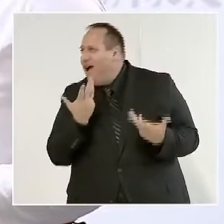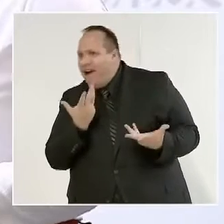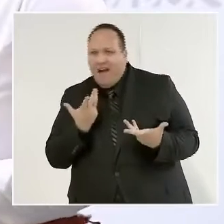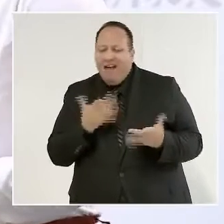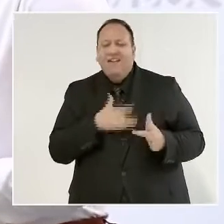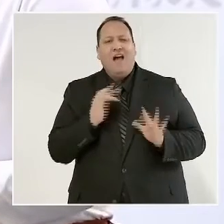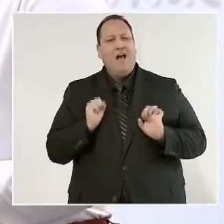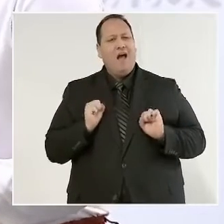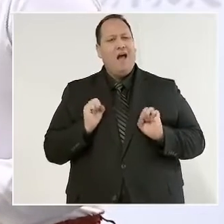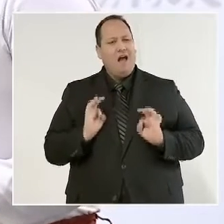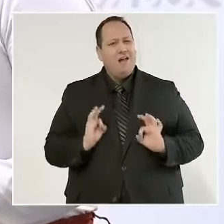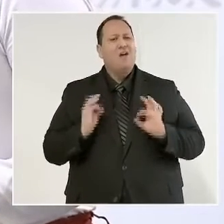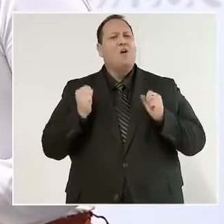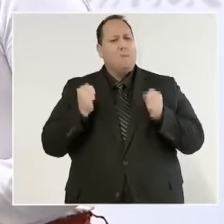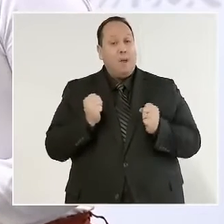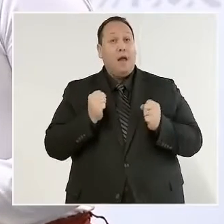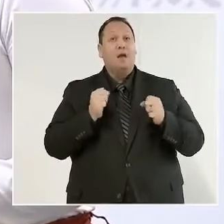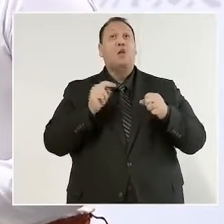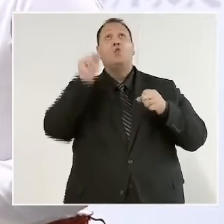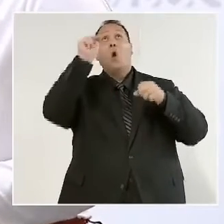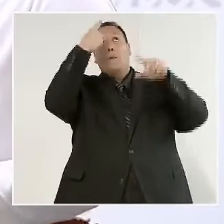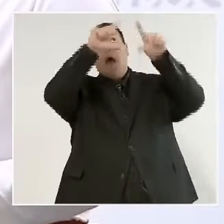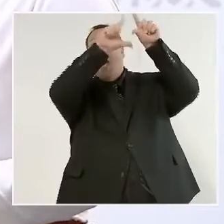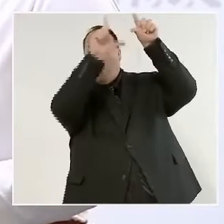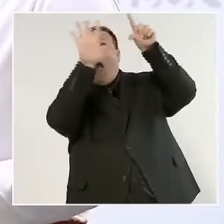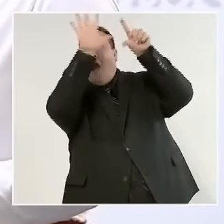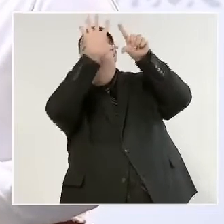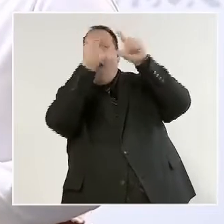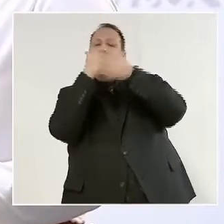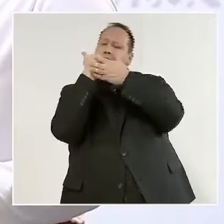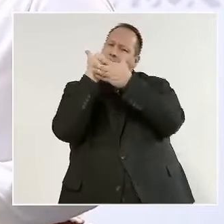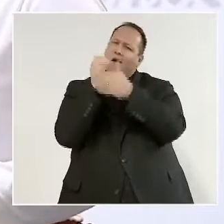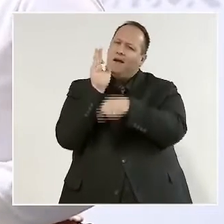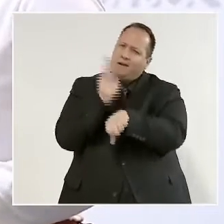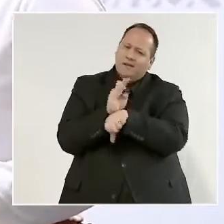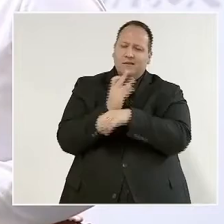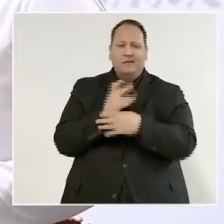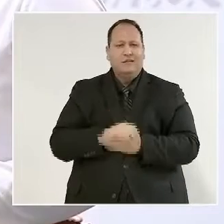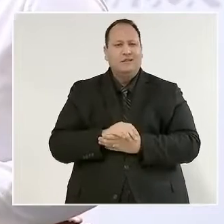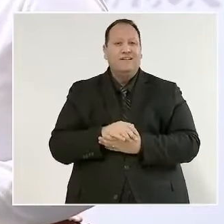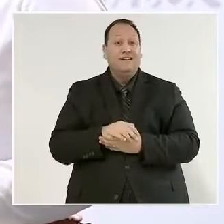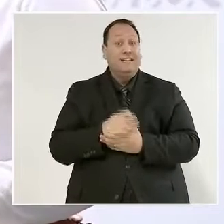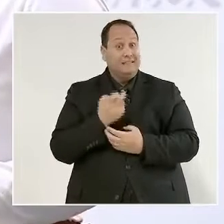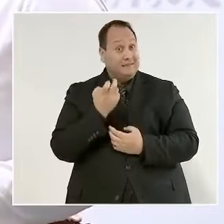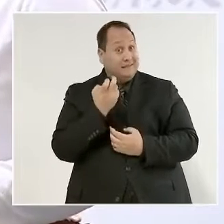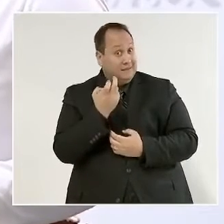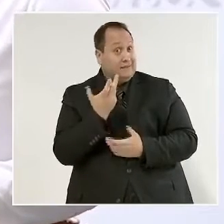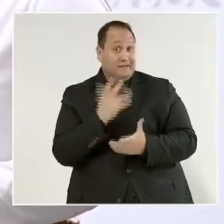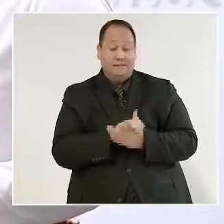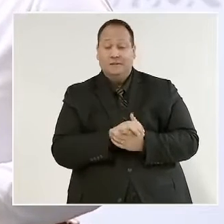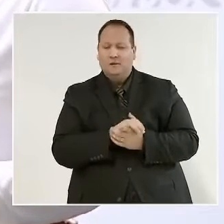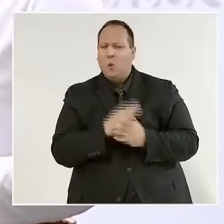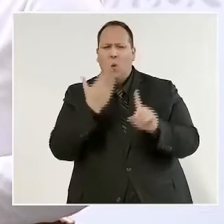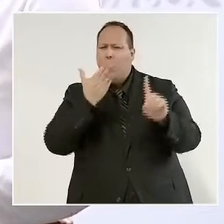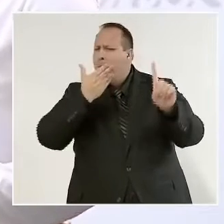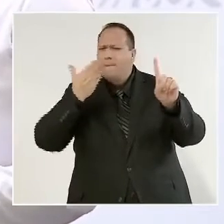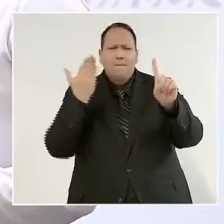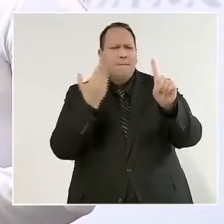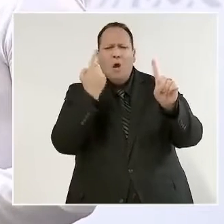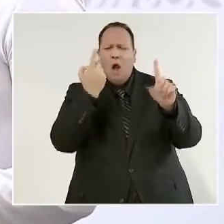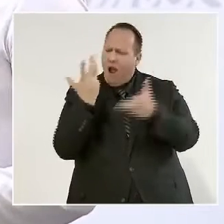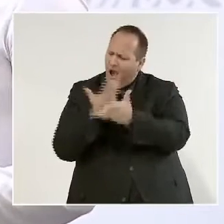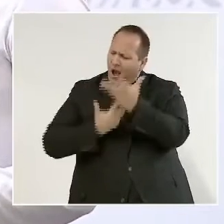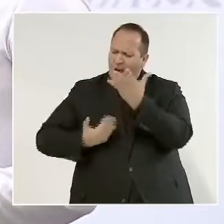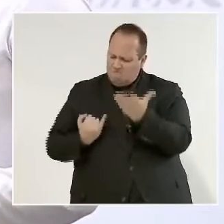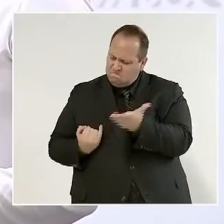los municipios fronterizos del norte del país. Así, uno de los objetivos de esta